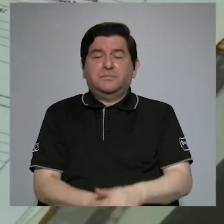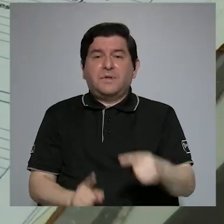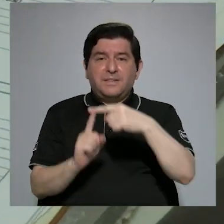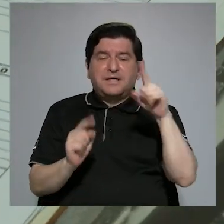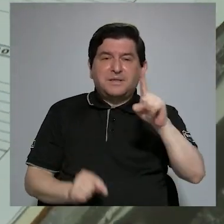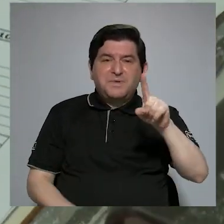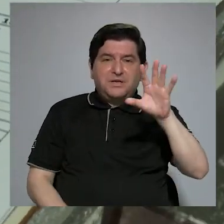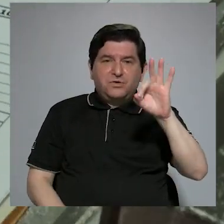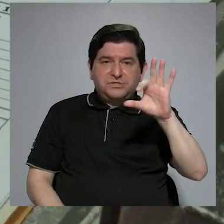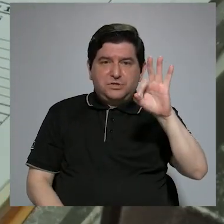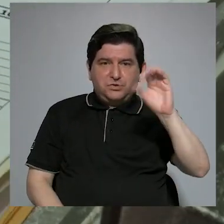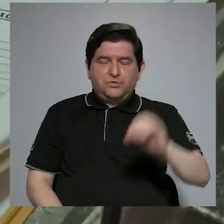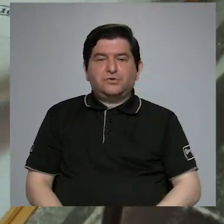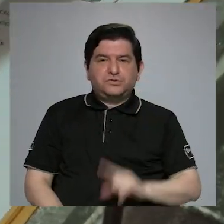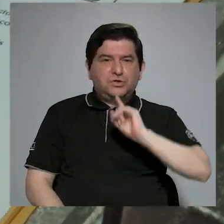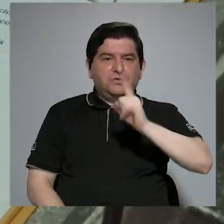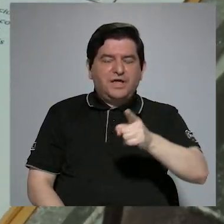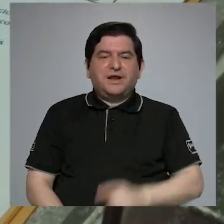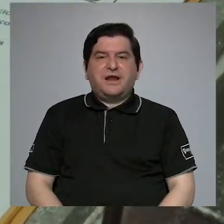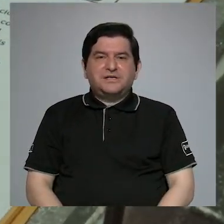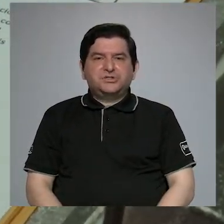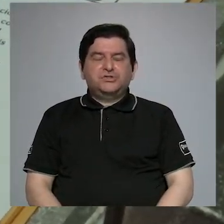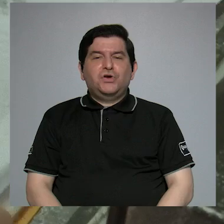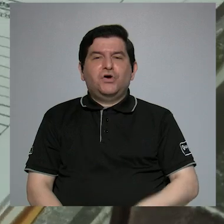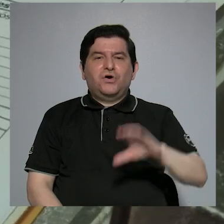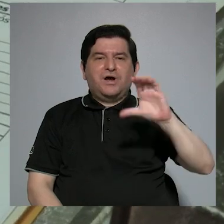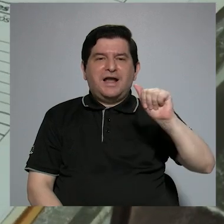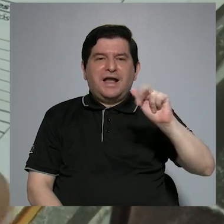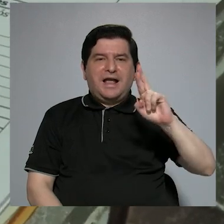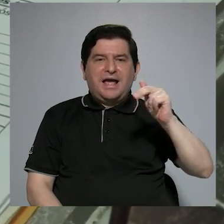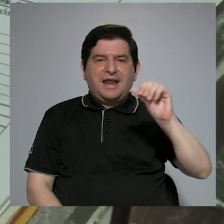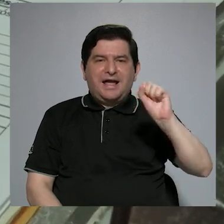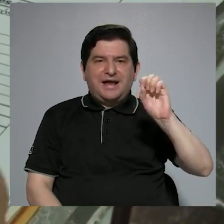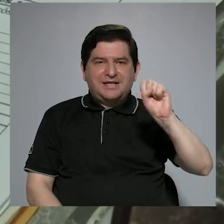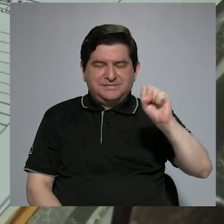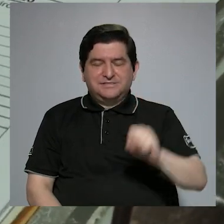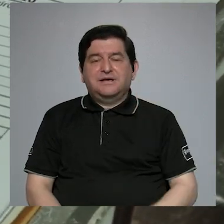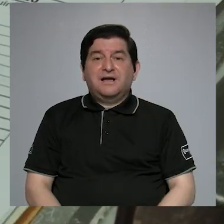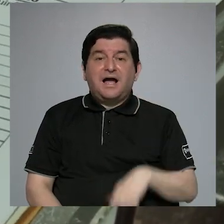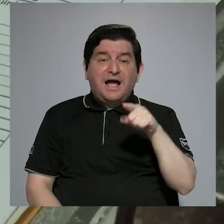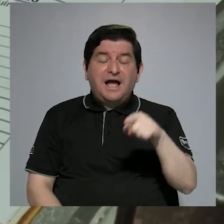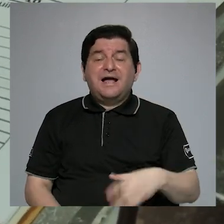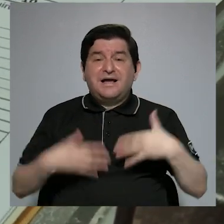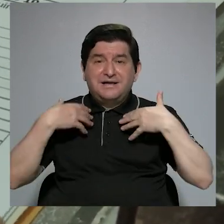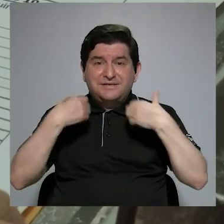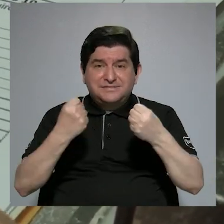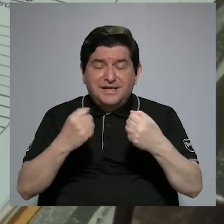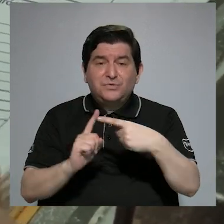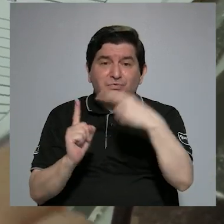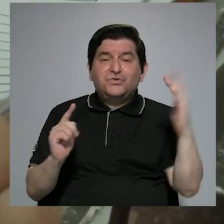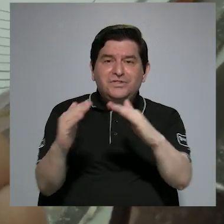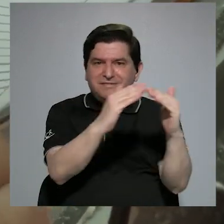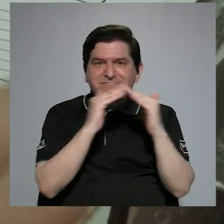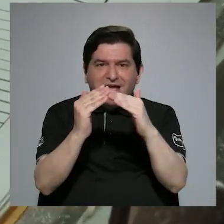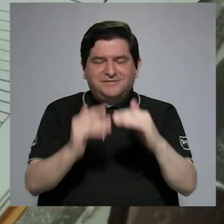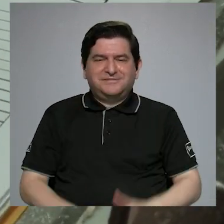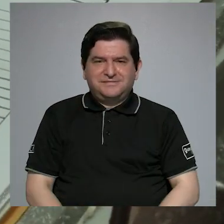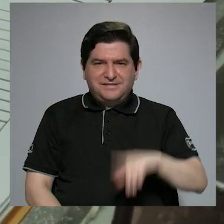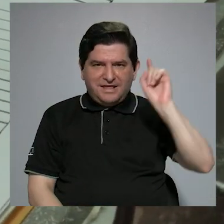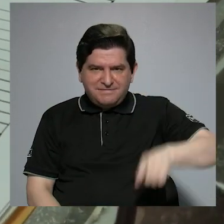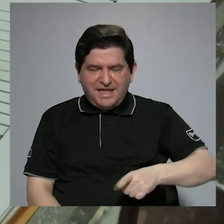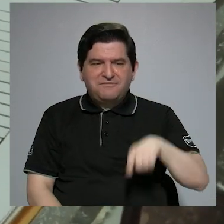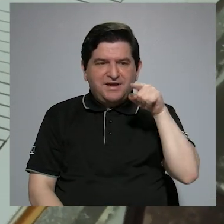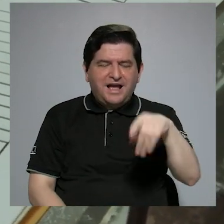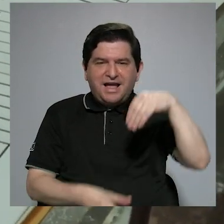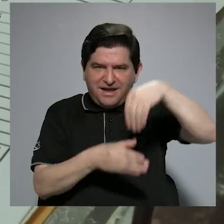desde 1990 en la Declaración de Caracas, es que la atención en salud mental tiene que ser desde la comunidad, que ahí es donde tienen que